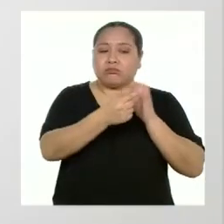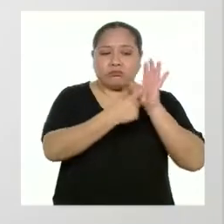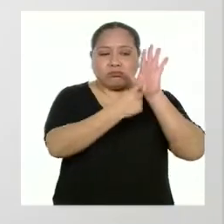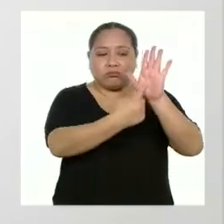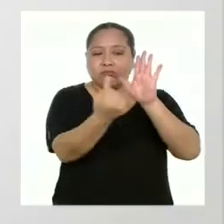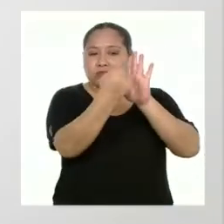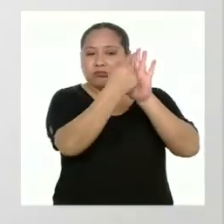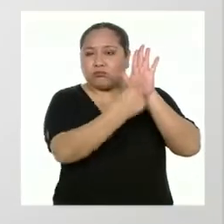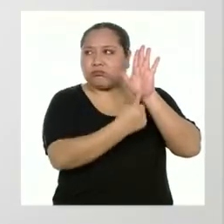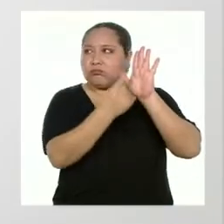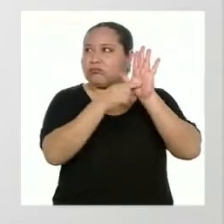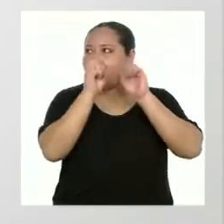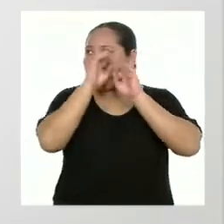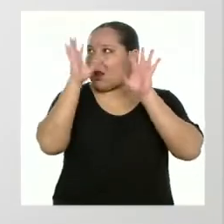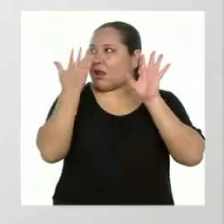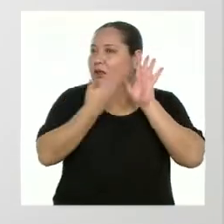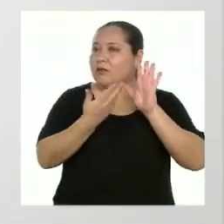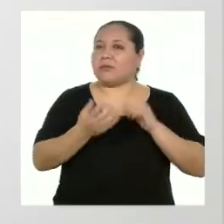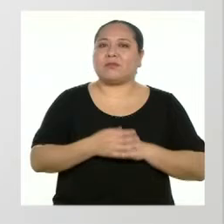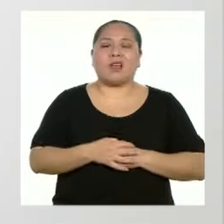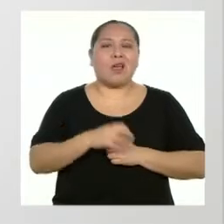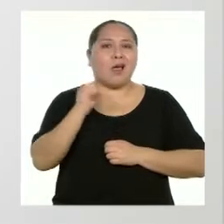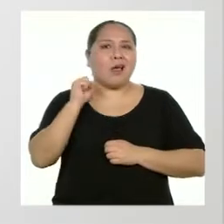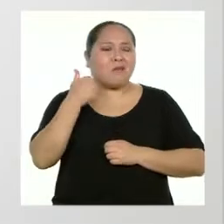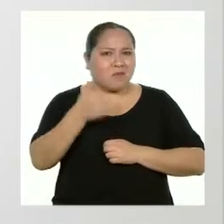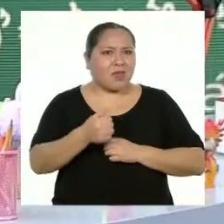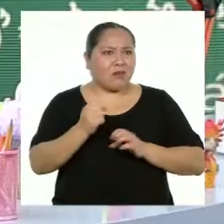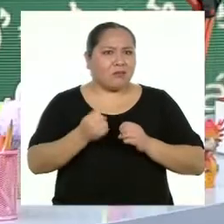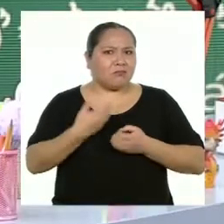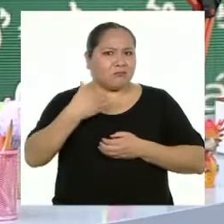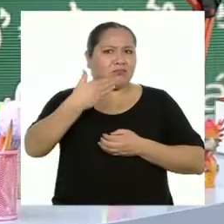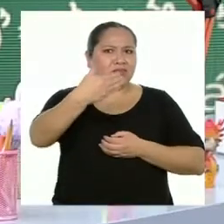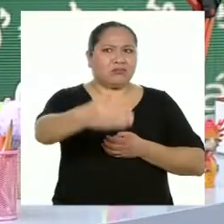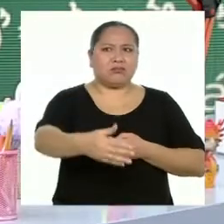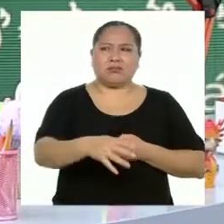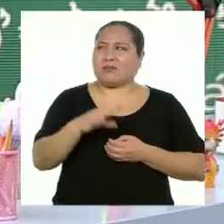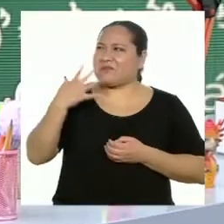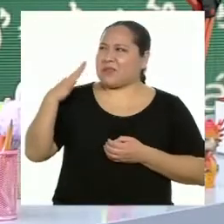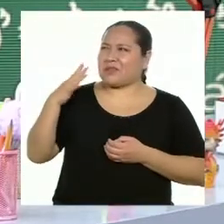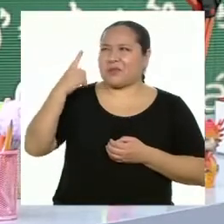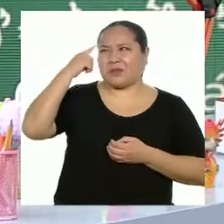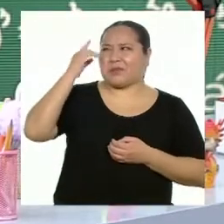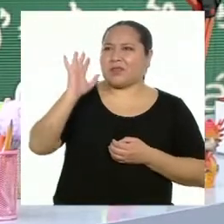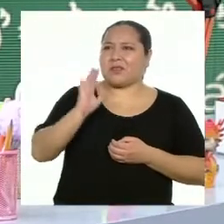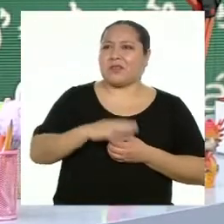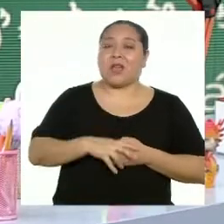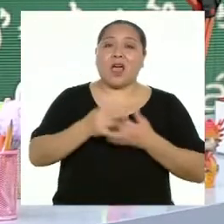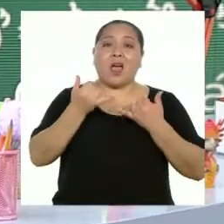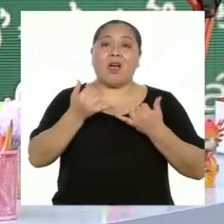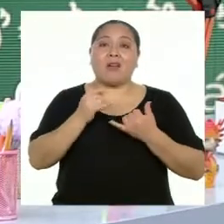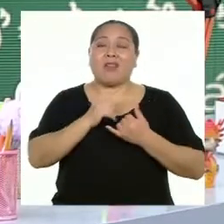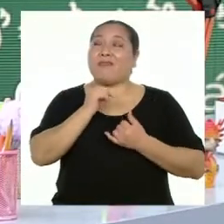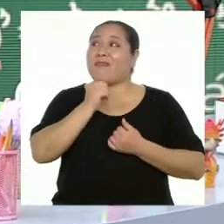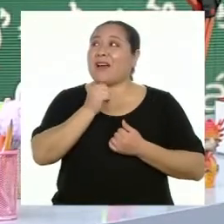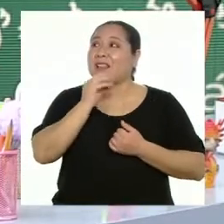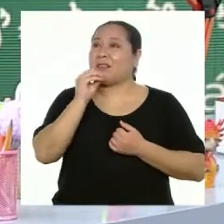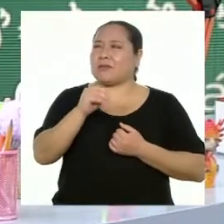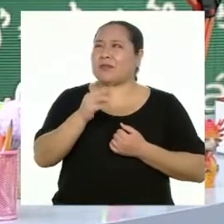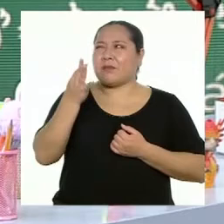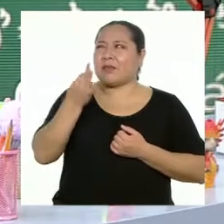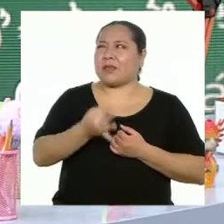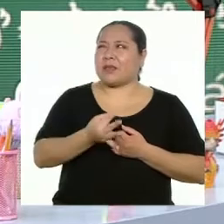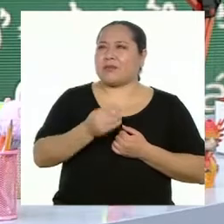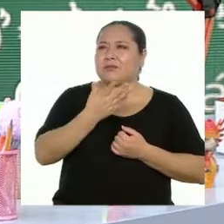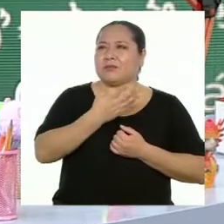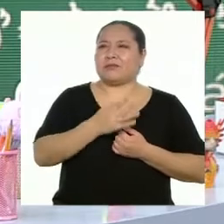clara. Uy, entonces están muy avanzados. Más o menos, creo. Lo que aún no me queda claro, le soy sincera,